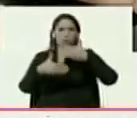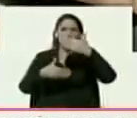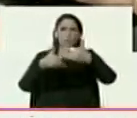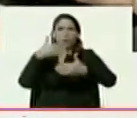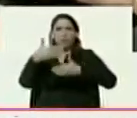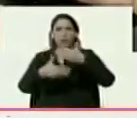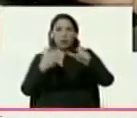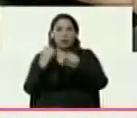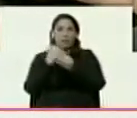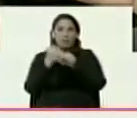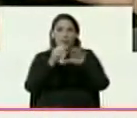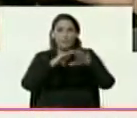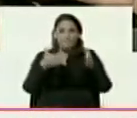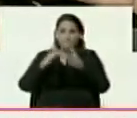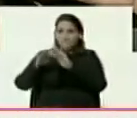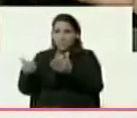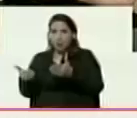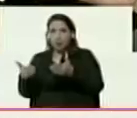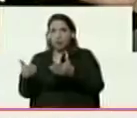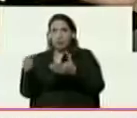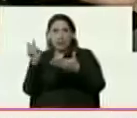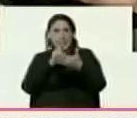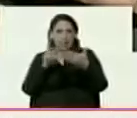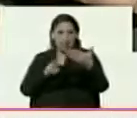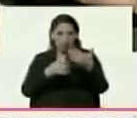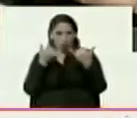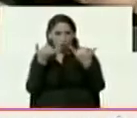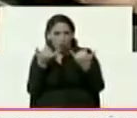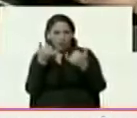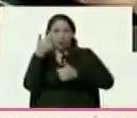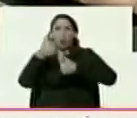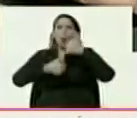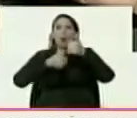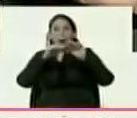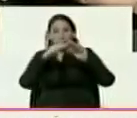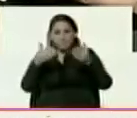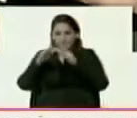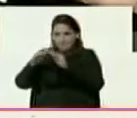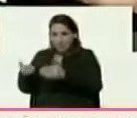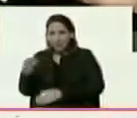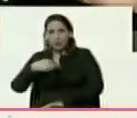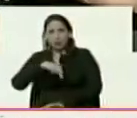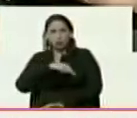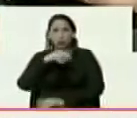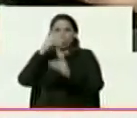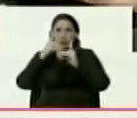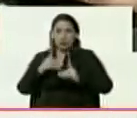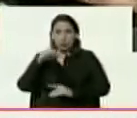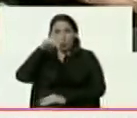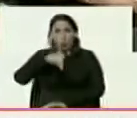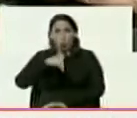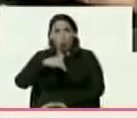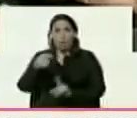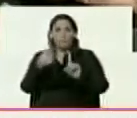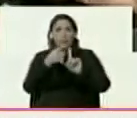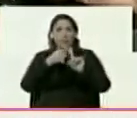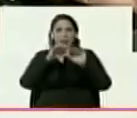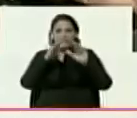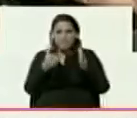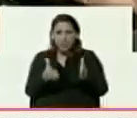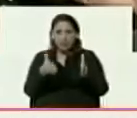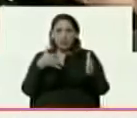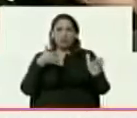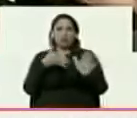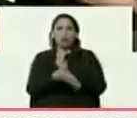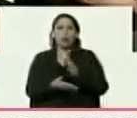de esas mesas. Paso a leer de manera directa cuáles son esas mesas que hemos decidido el día de hoy. La primera mesa, en base